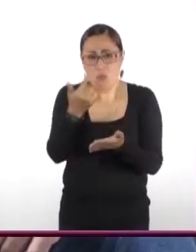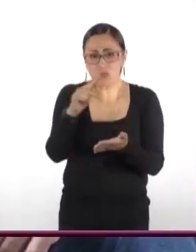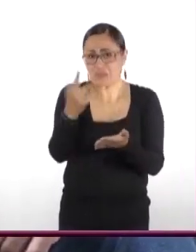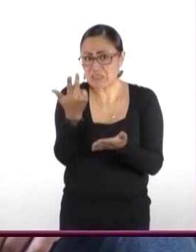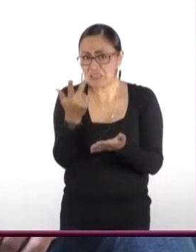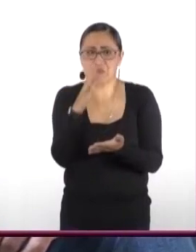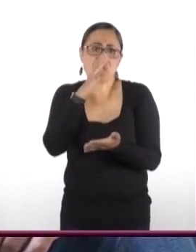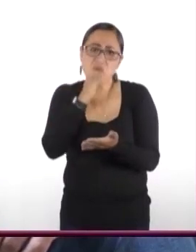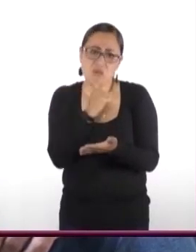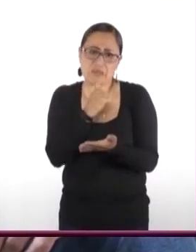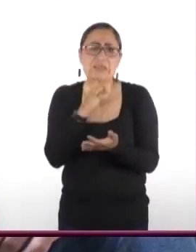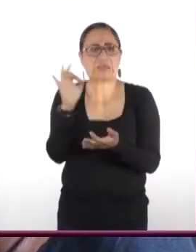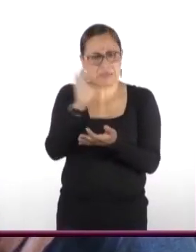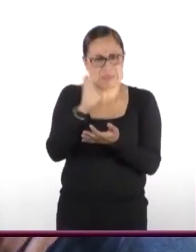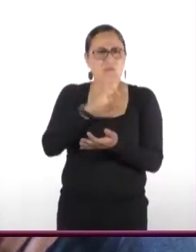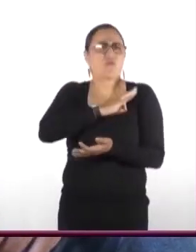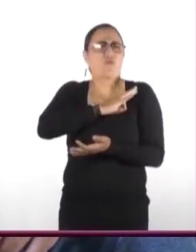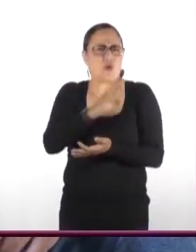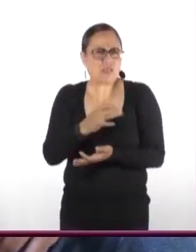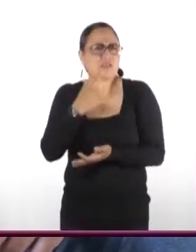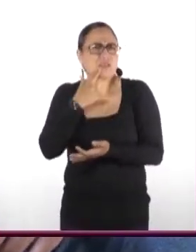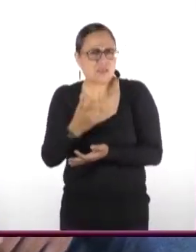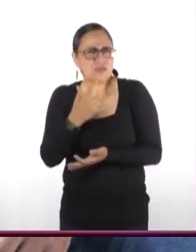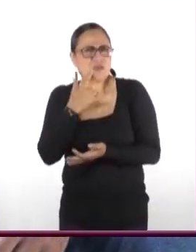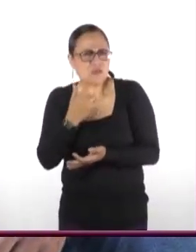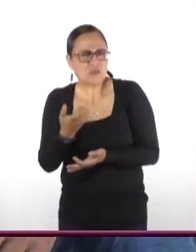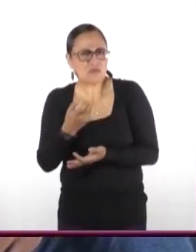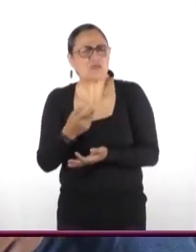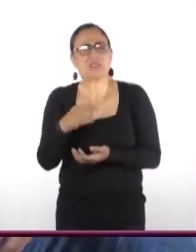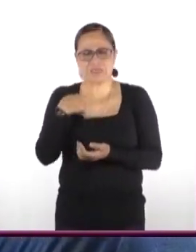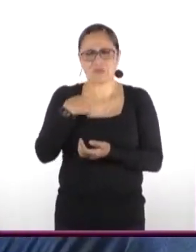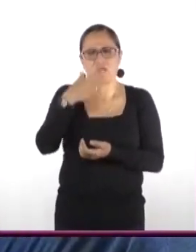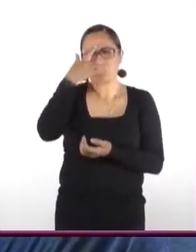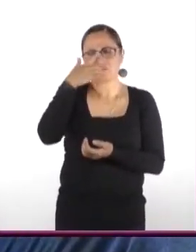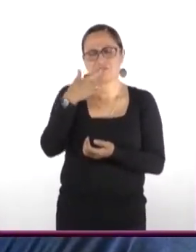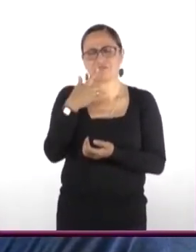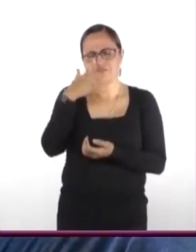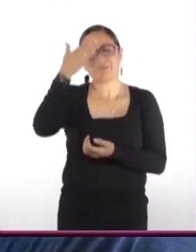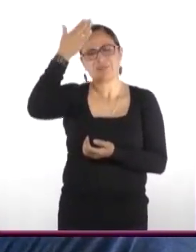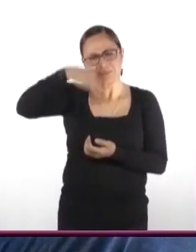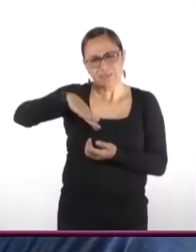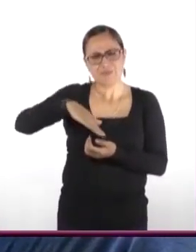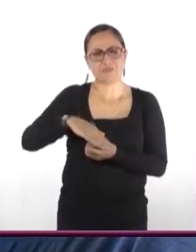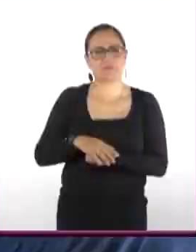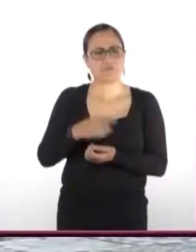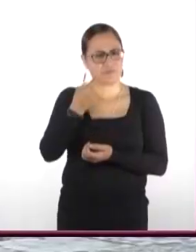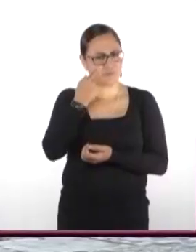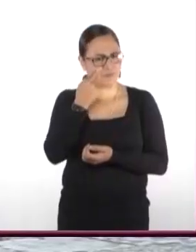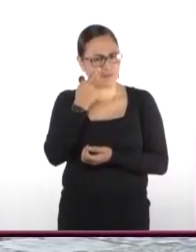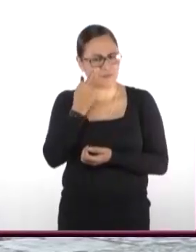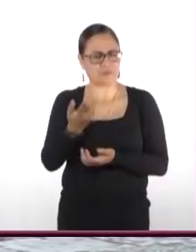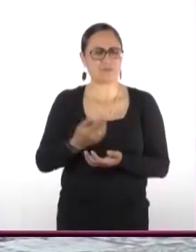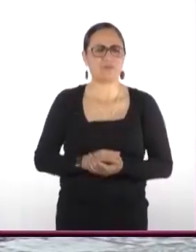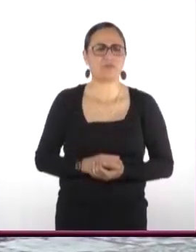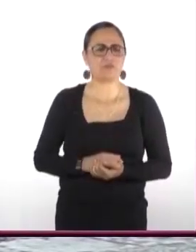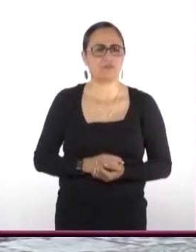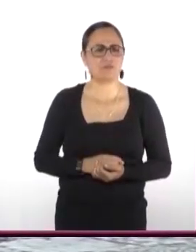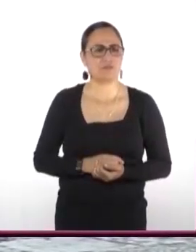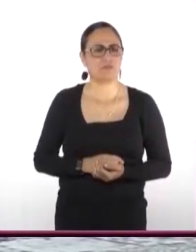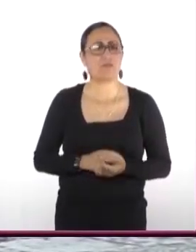términos generales se puede romper. Yo sé. Eso que estás diciendo yo lo sé, te lo voy a explicar, mira, ¿sí? A ver. Va, mira, fíjate.